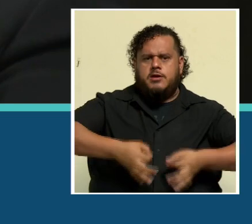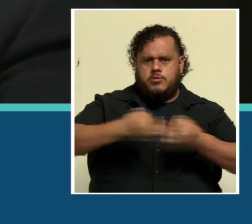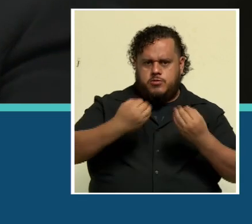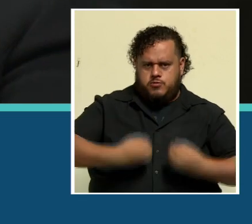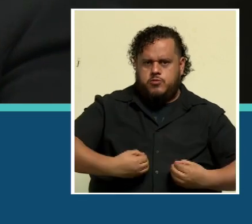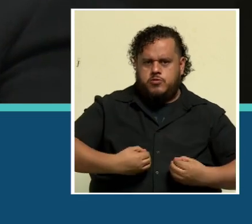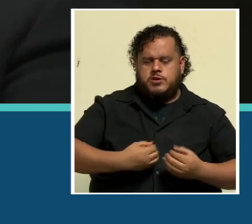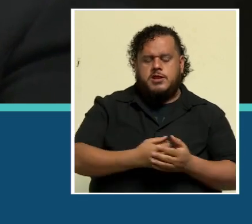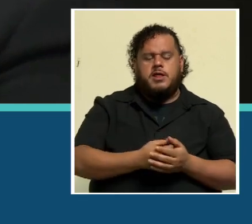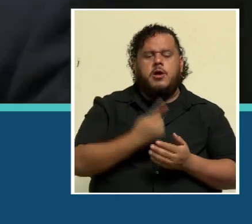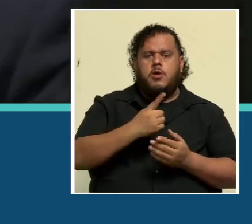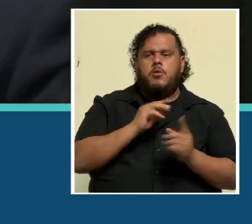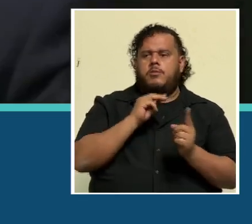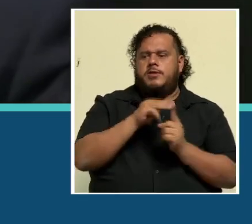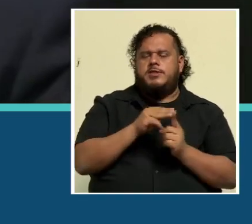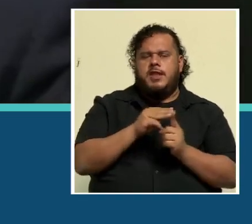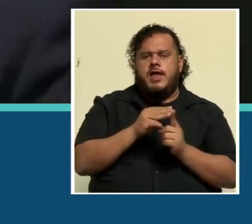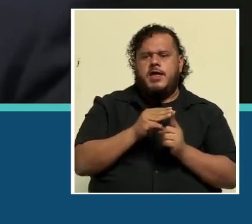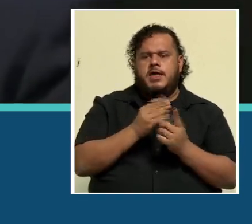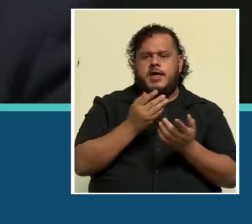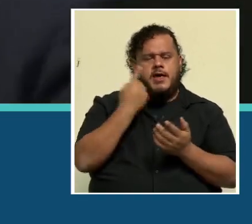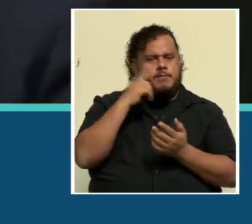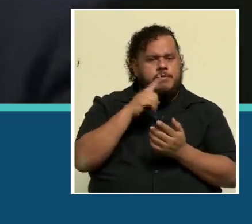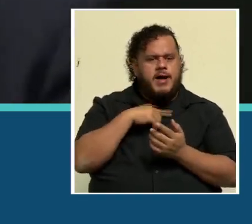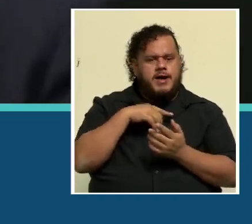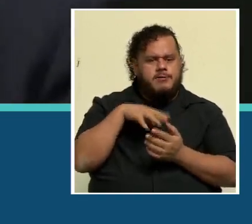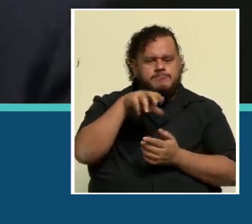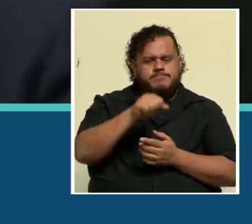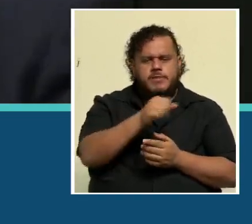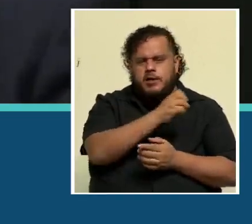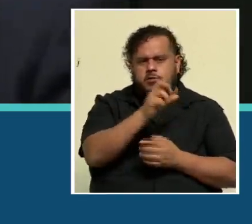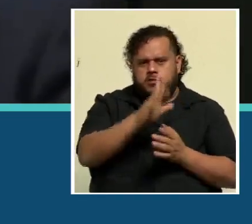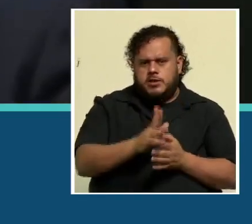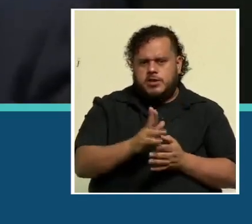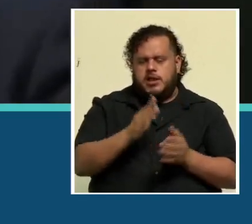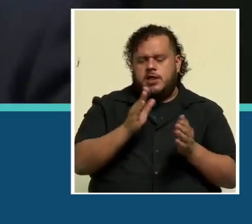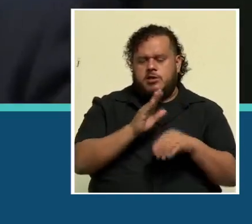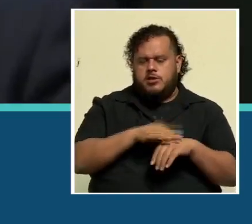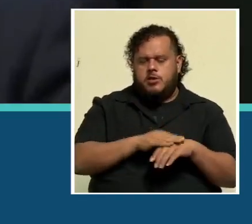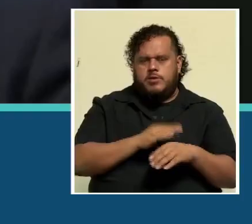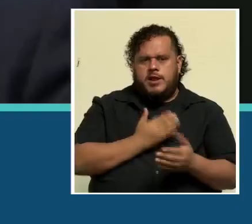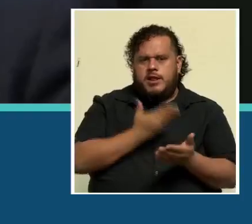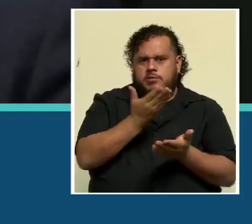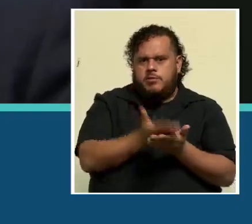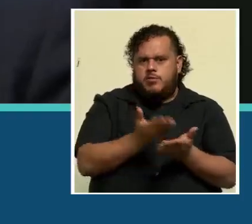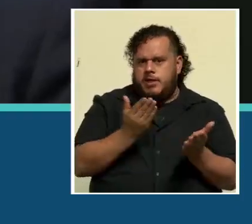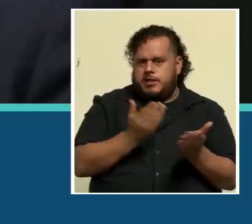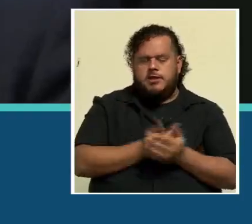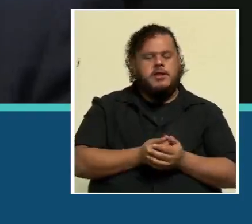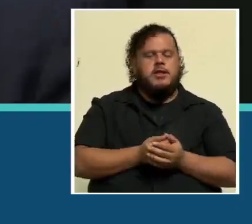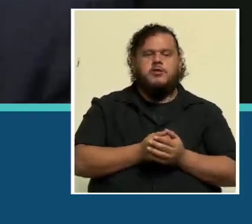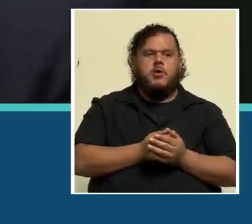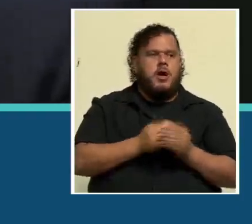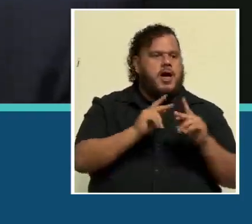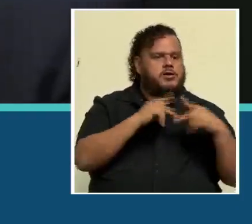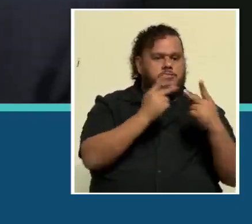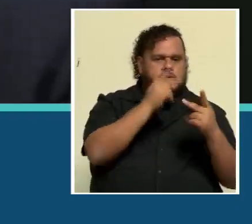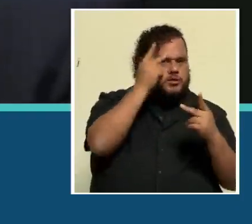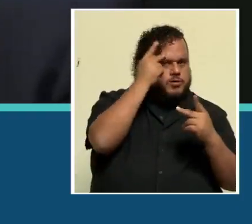mensaje que convence al costarricense sobre cada una de las propuestas. No, a los partidos y a los candidatos les ha costado